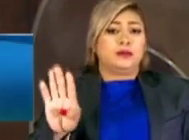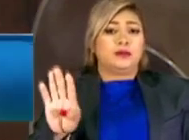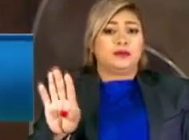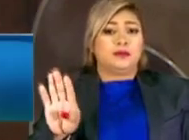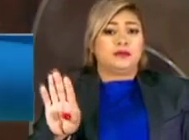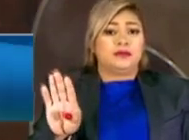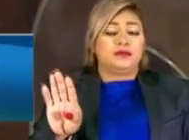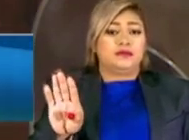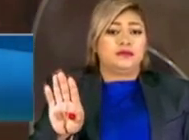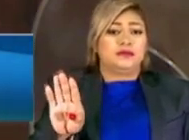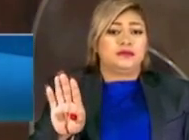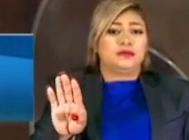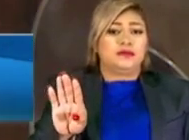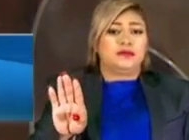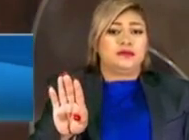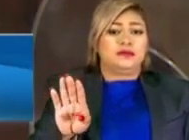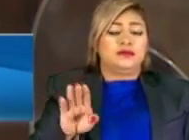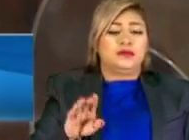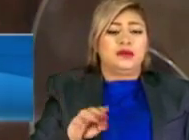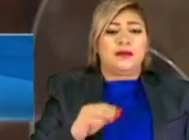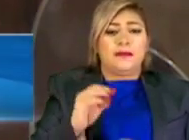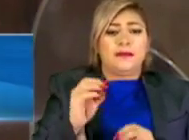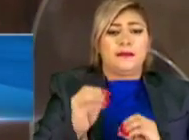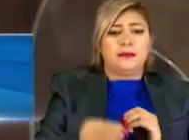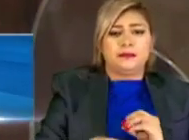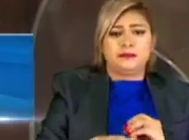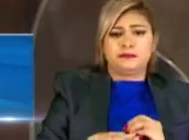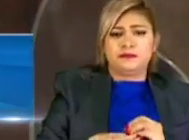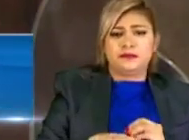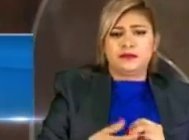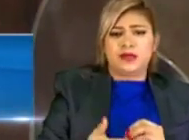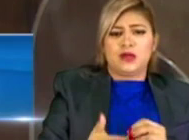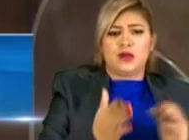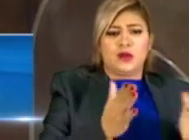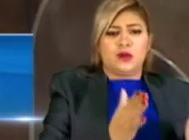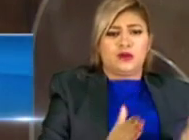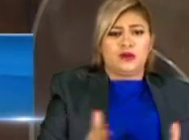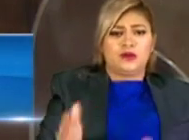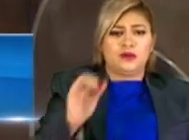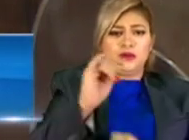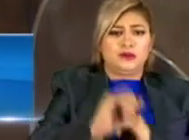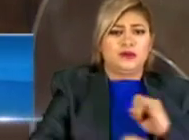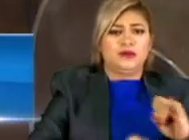inclusive mayor del previsto por los organismos internacionales.